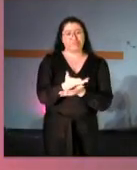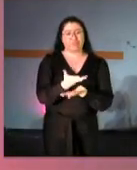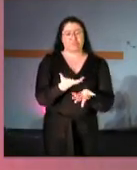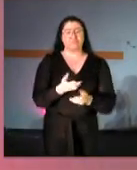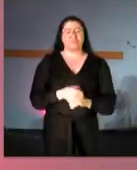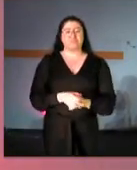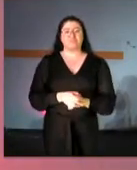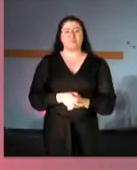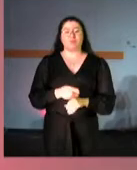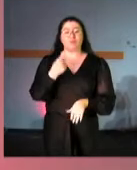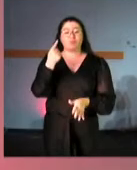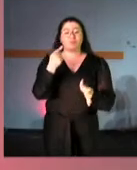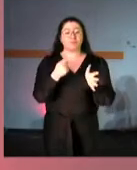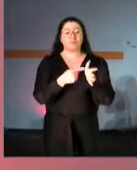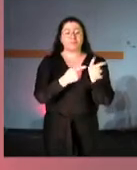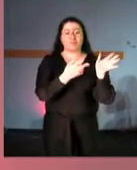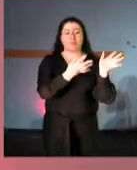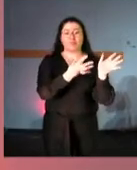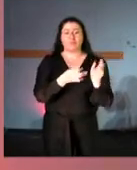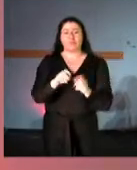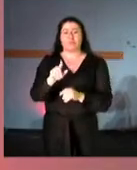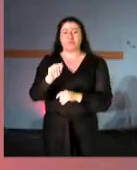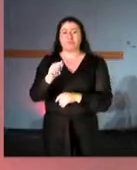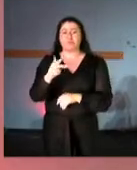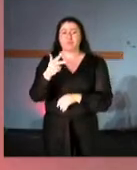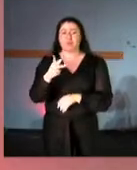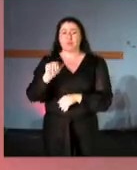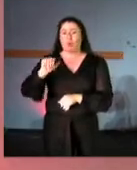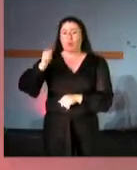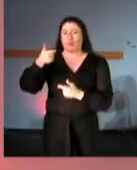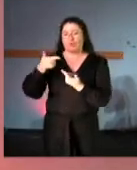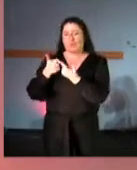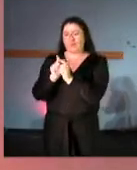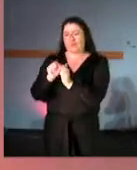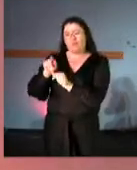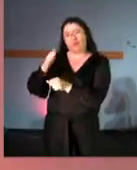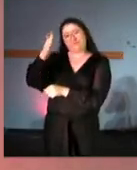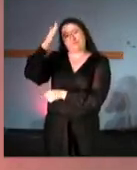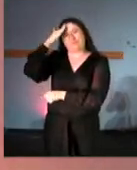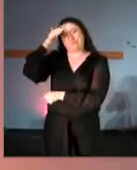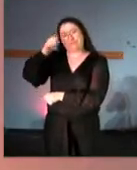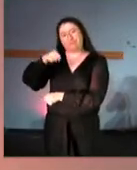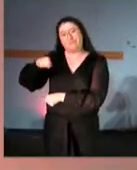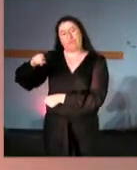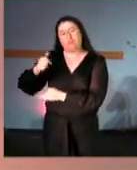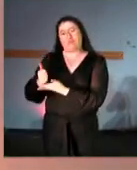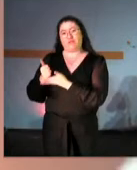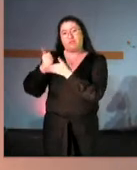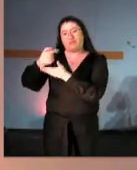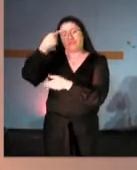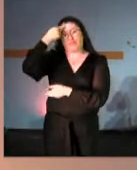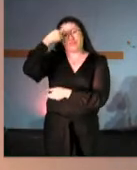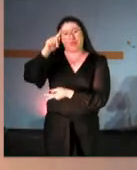1978 fue parte de otro comando que liberó a más de 60 presos políticos.